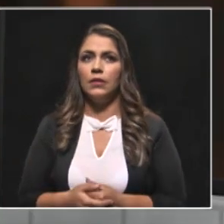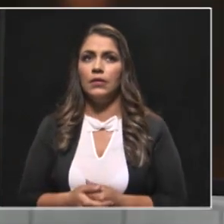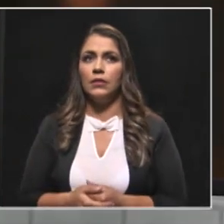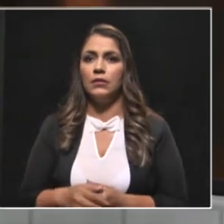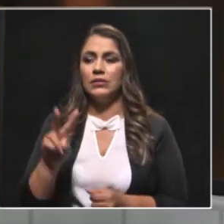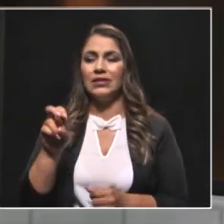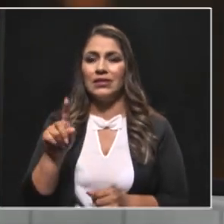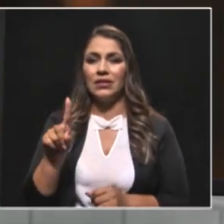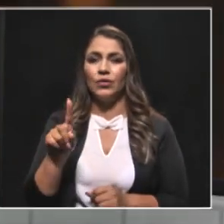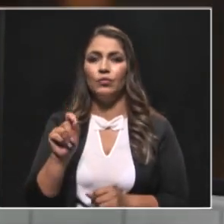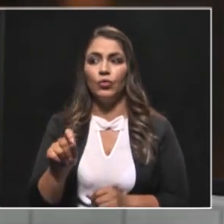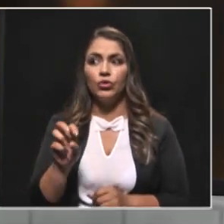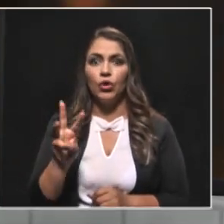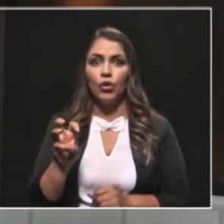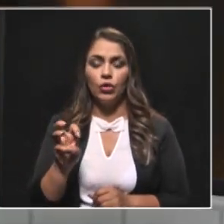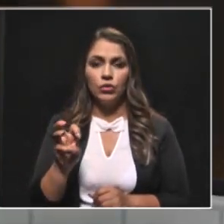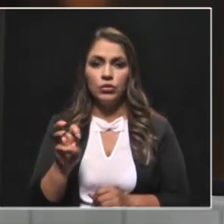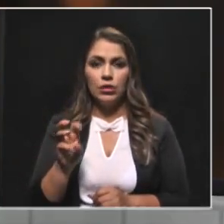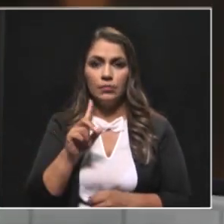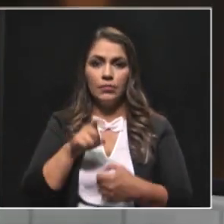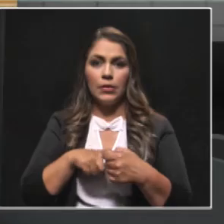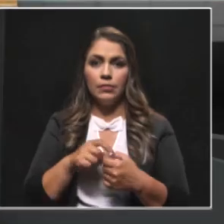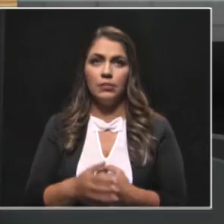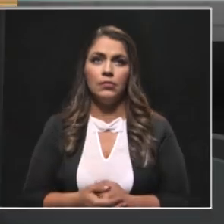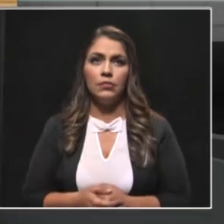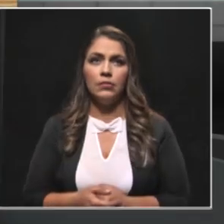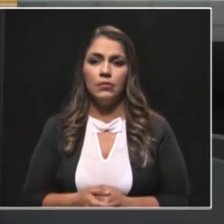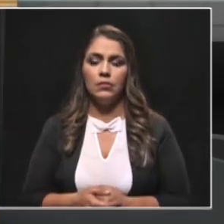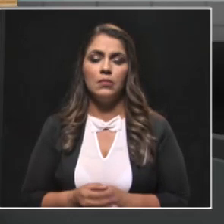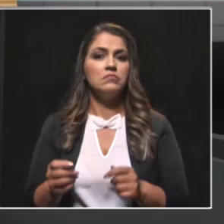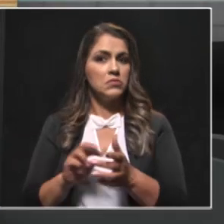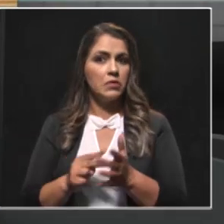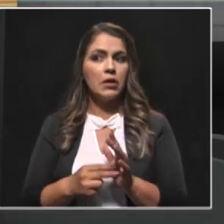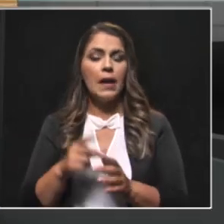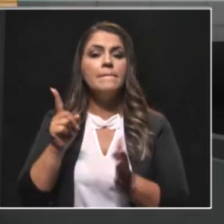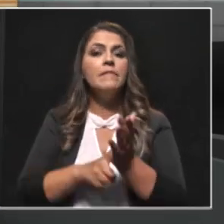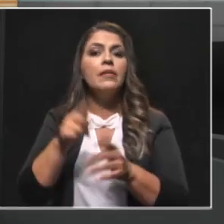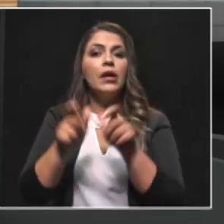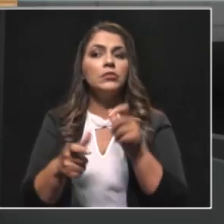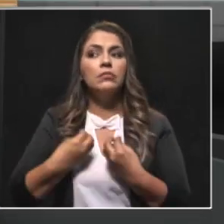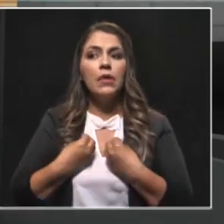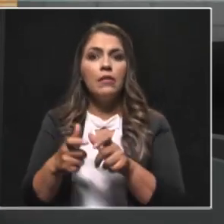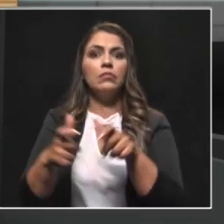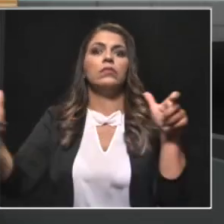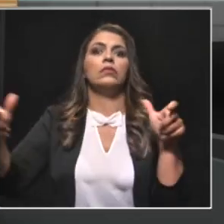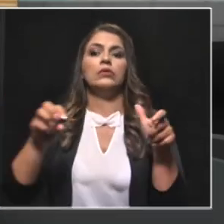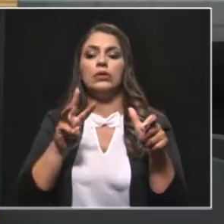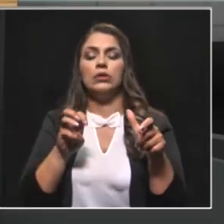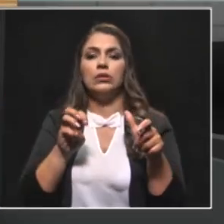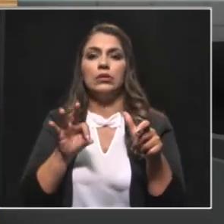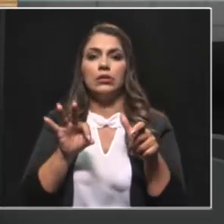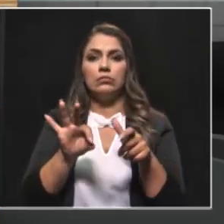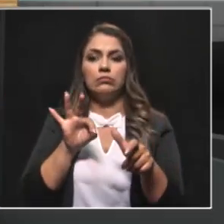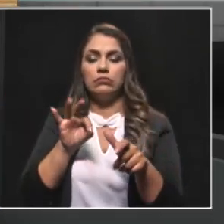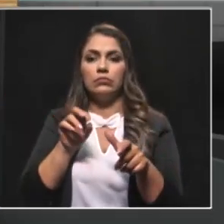de 71.8 inscritos por cada 1.000 habitantes. Esto se ha explicado por el proceso de